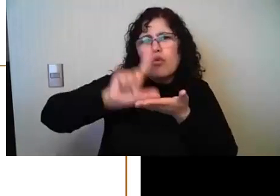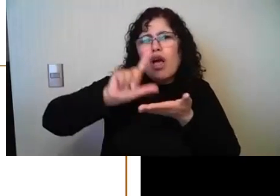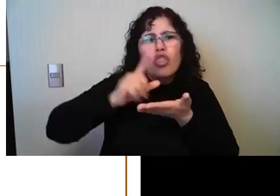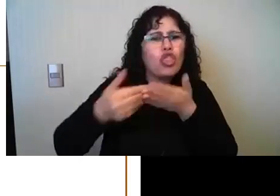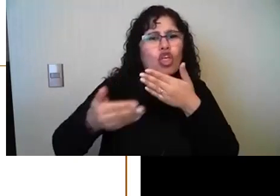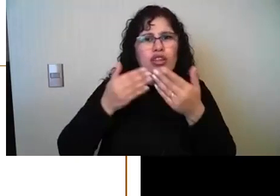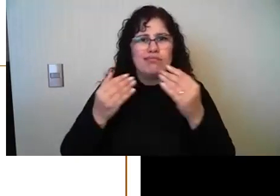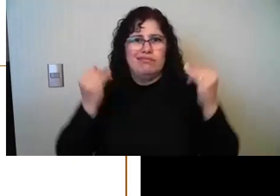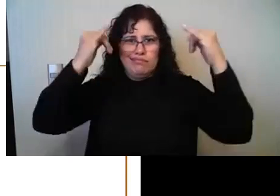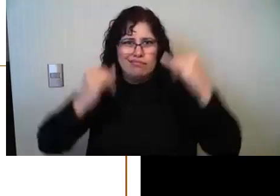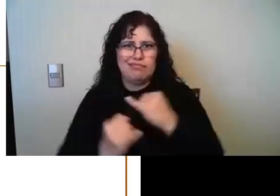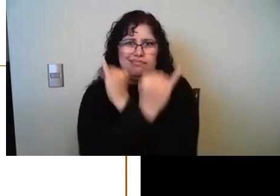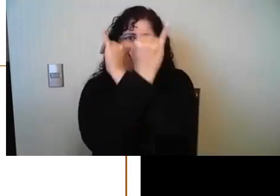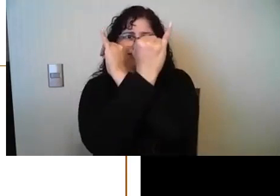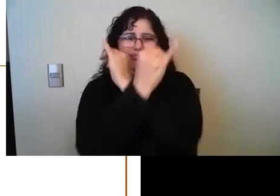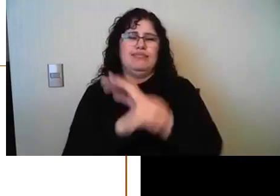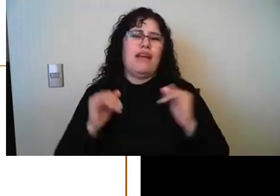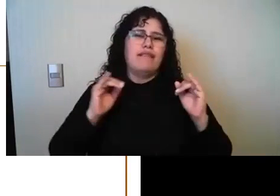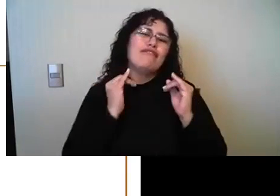contrario, ¿cierto?